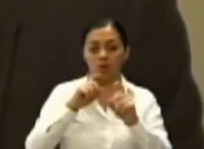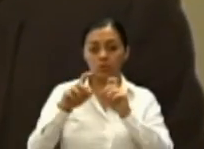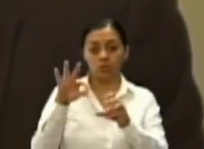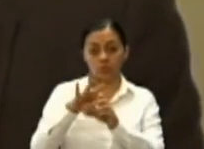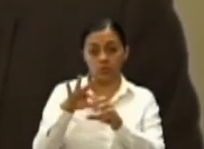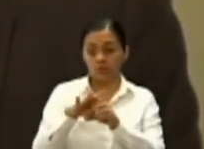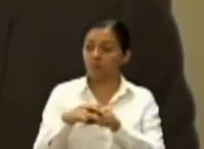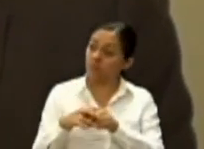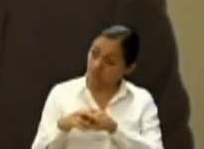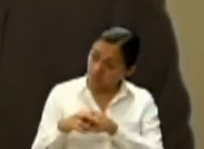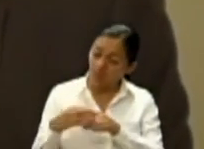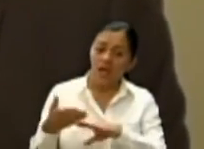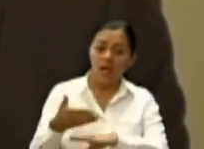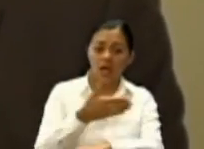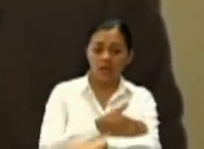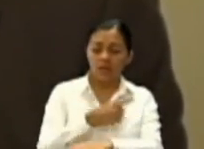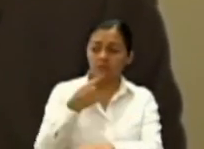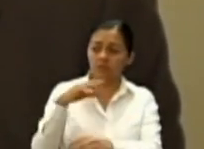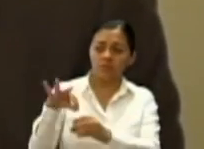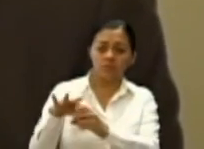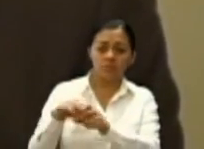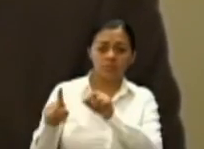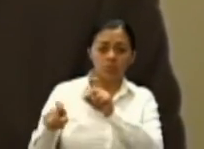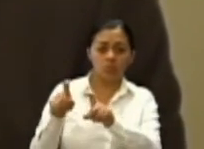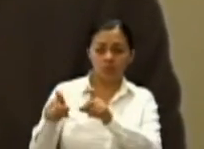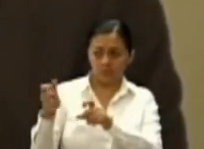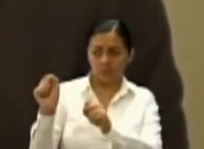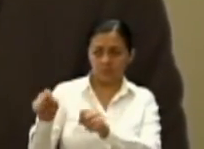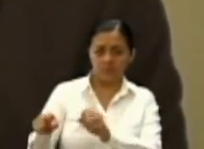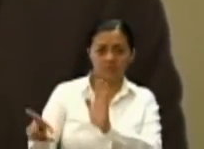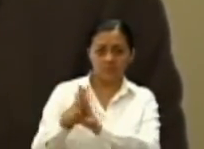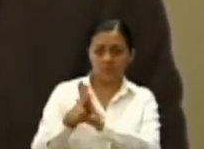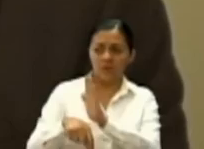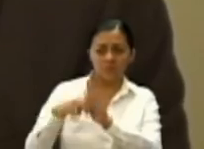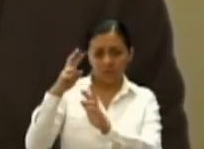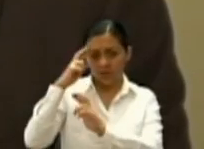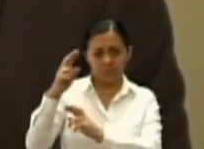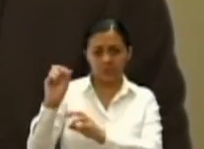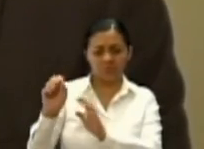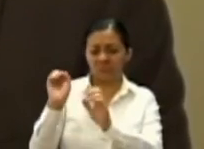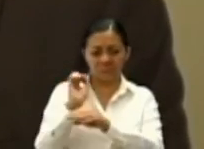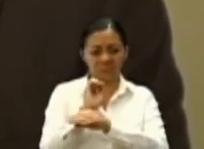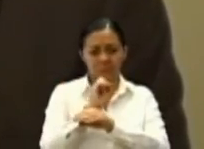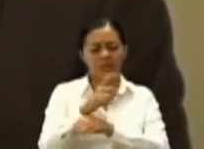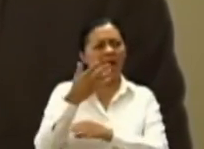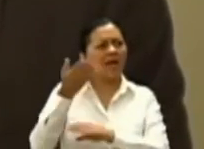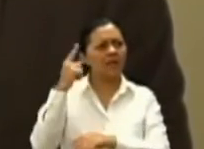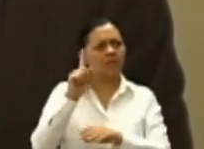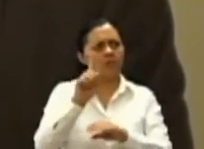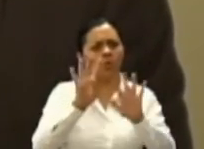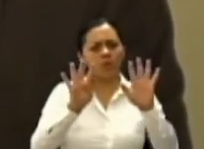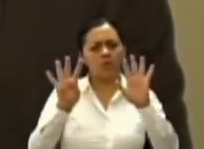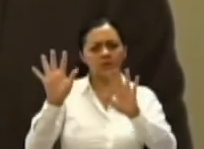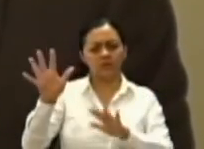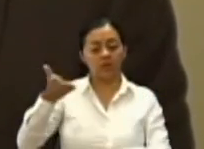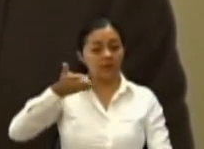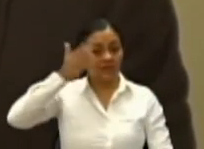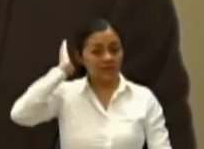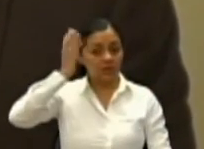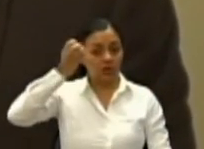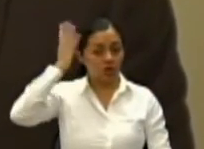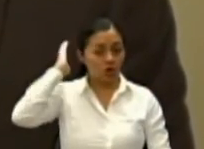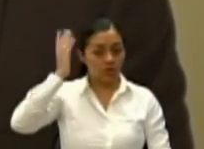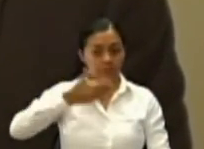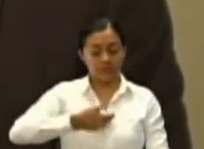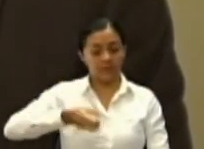populares y cuando le hicieron cuando la respetar porque el 95 cintura en vall en 95 sin la memoria no me falla hizo una consulta